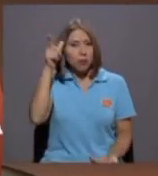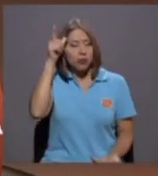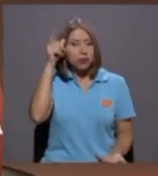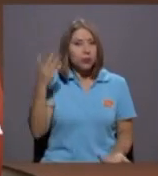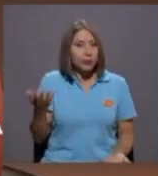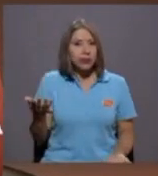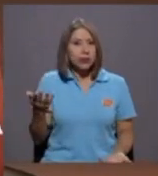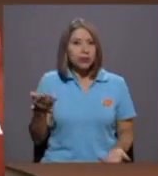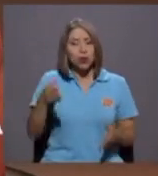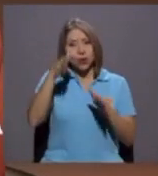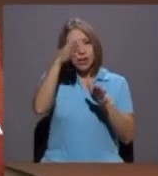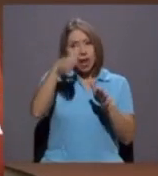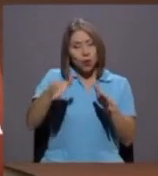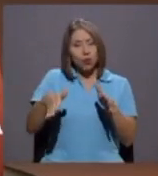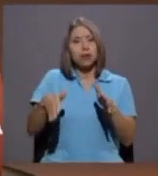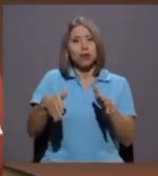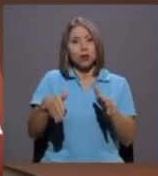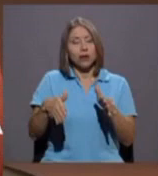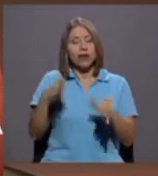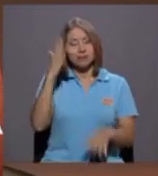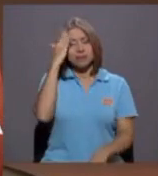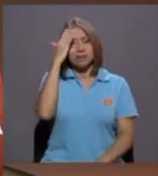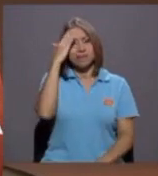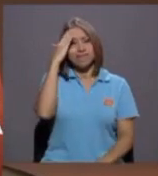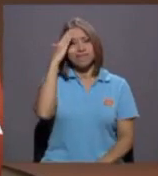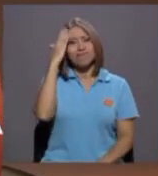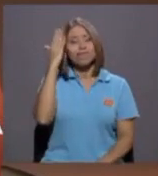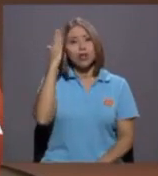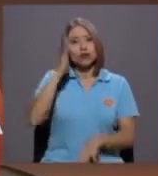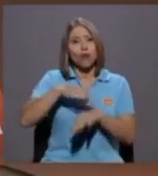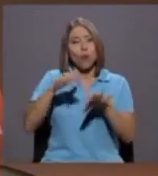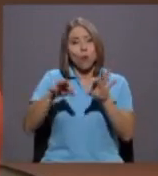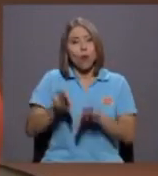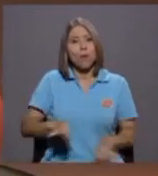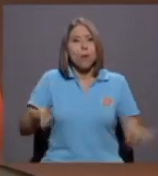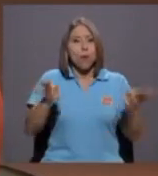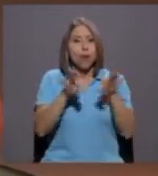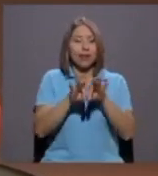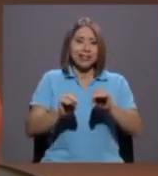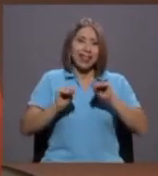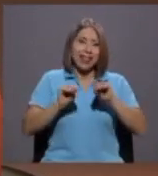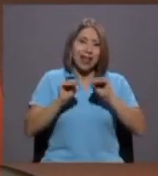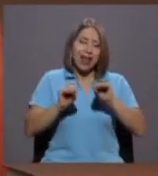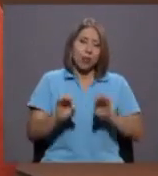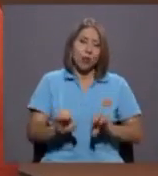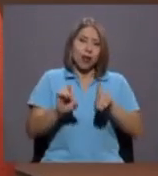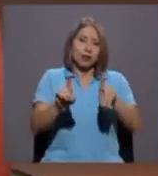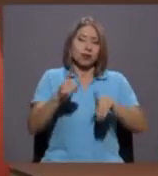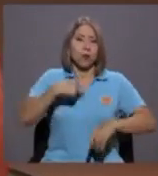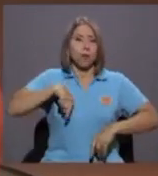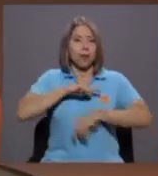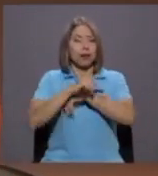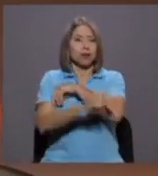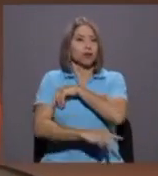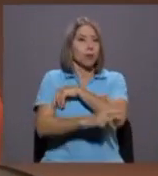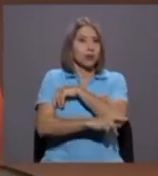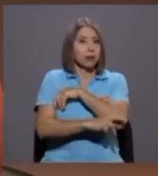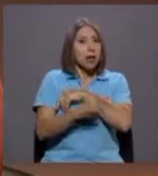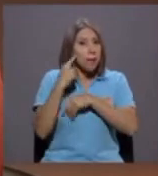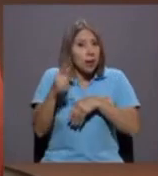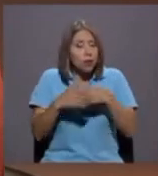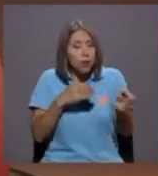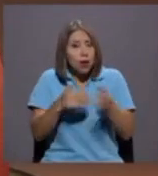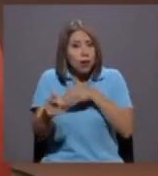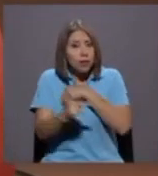que la Contraloría es consciente de la importancia de la educación para nuestro país y para cualquier país. Es un